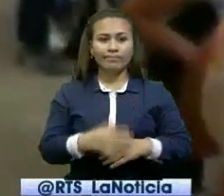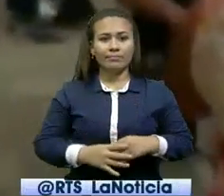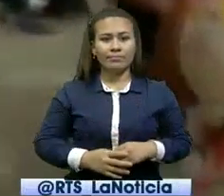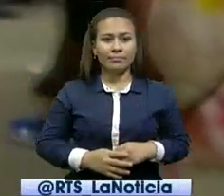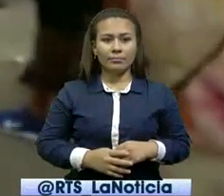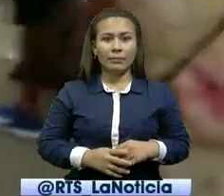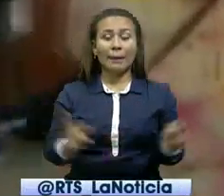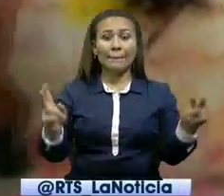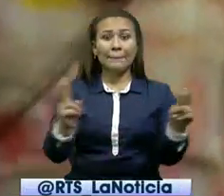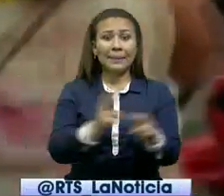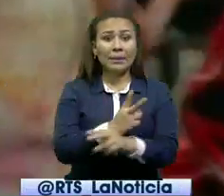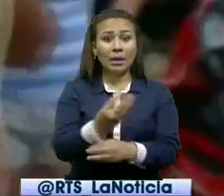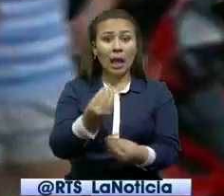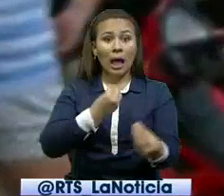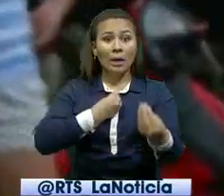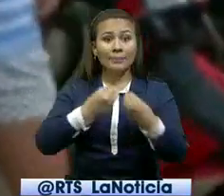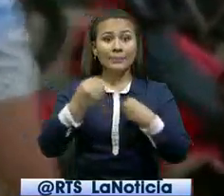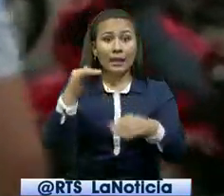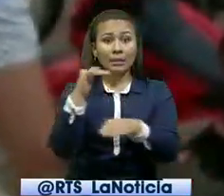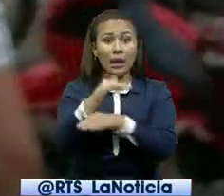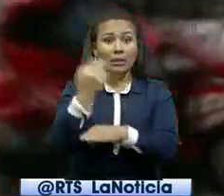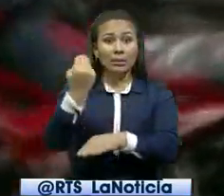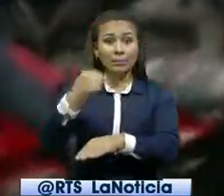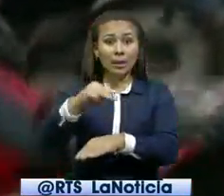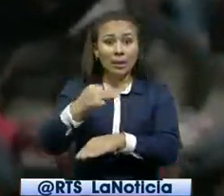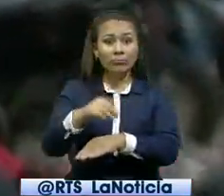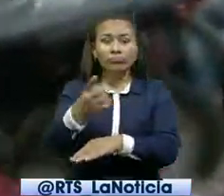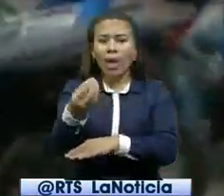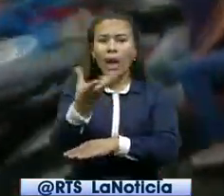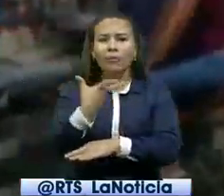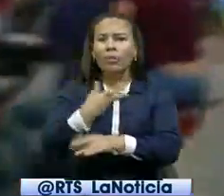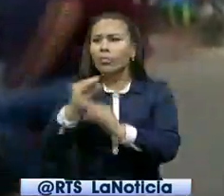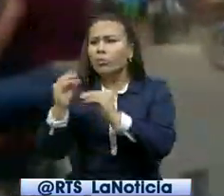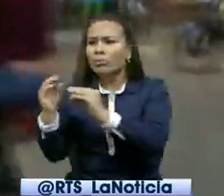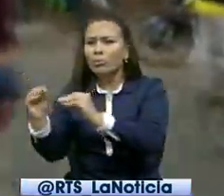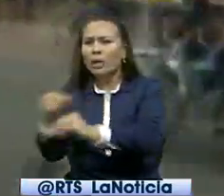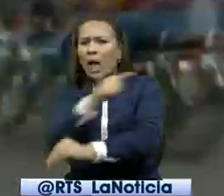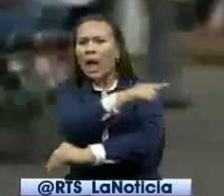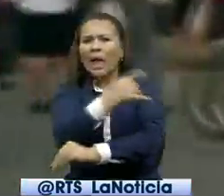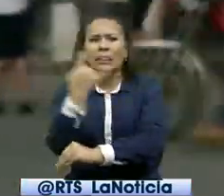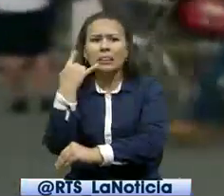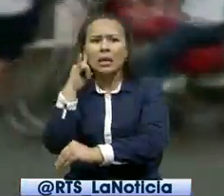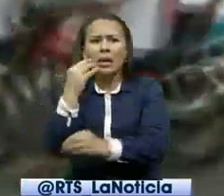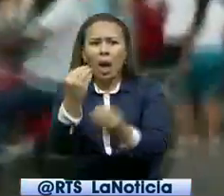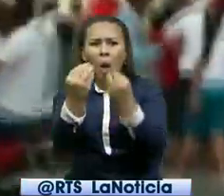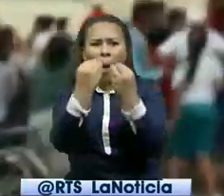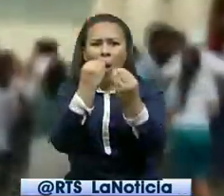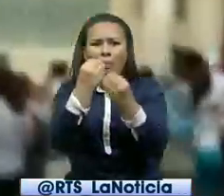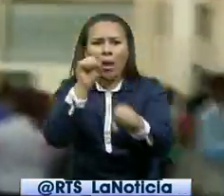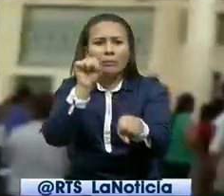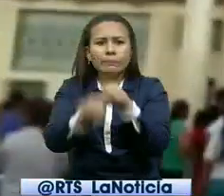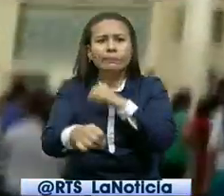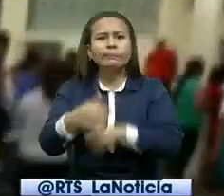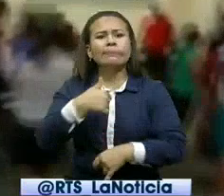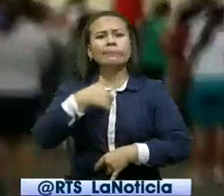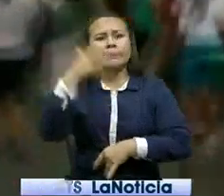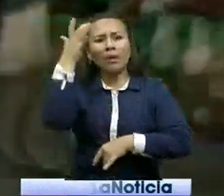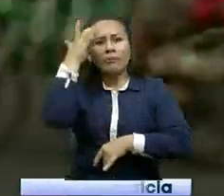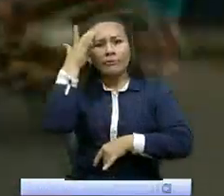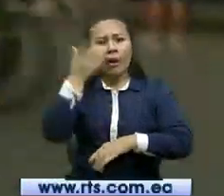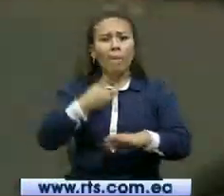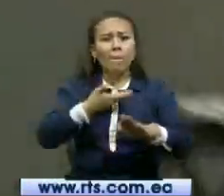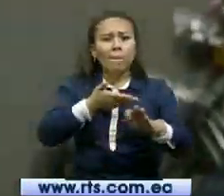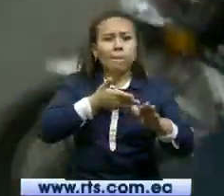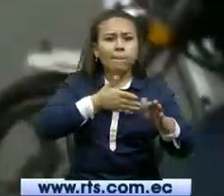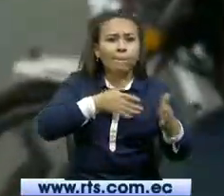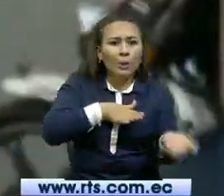La alerta se dio la tarde de este miércoles, luego que corriera el rumor de que la ingesta de un alimento aparentemente en mal estado habría enviado a